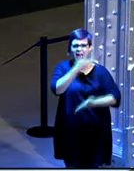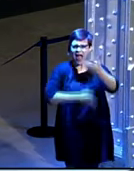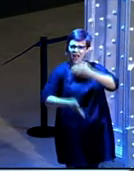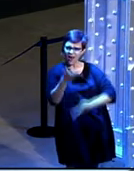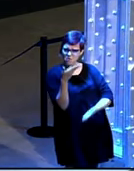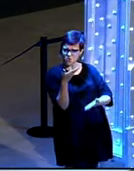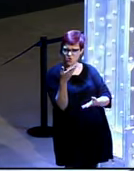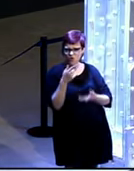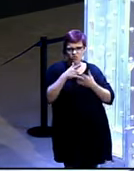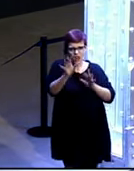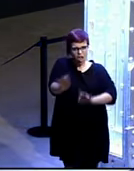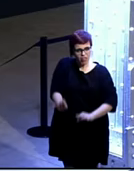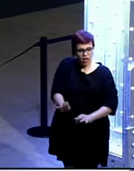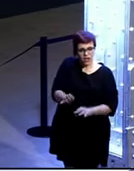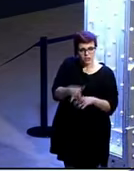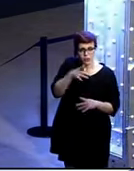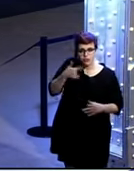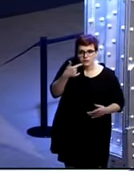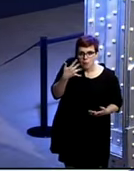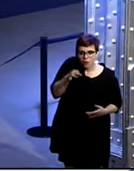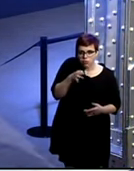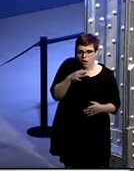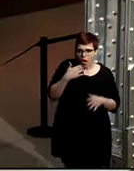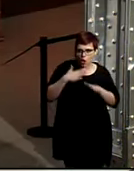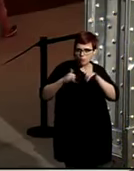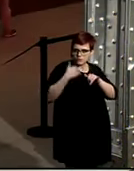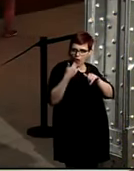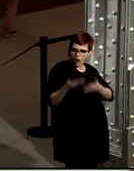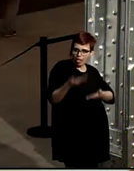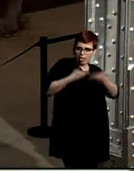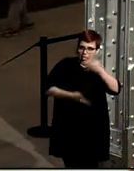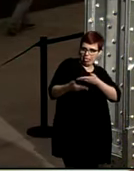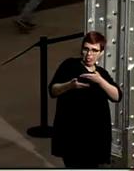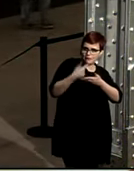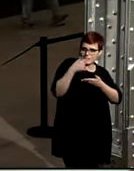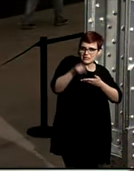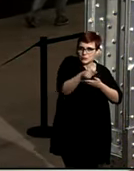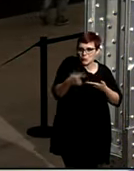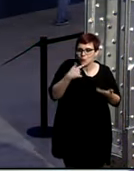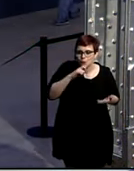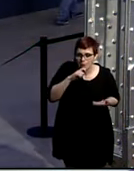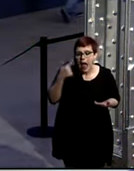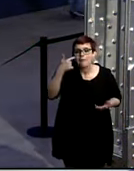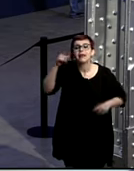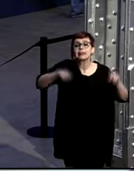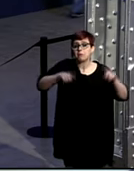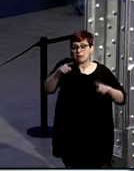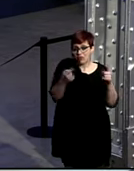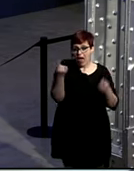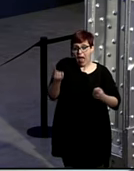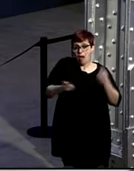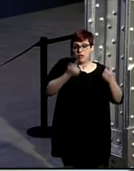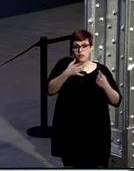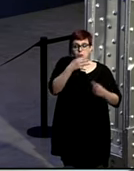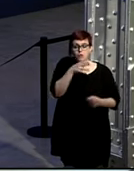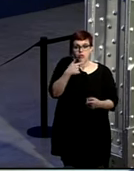te ha reportado y te va a reportar. O no, o, después, no. o nunca se sabe. Por mucho que hipoteques tu vida a